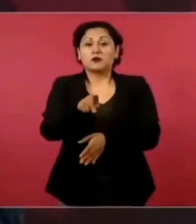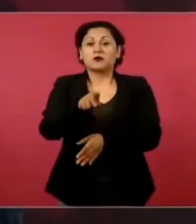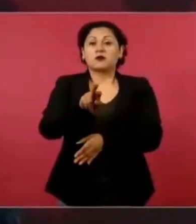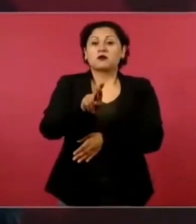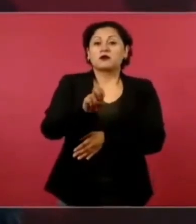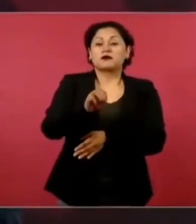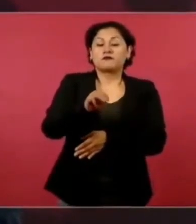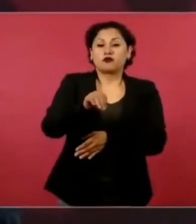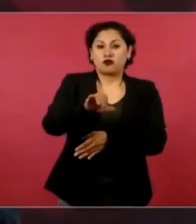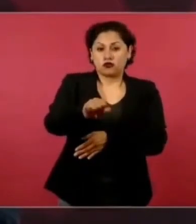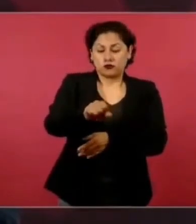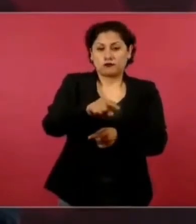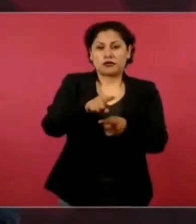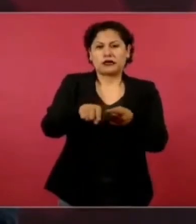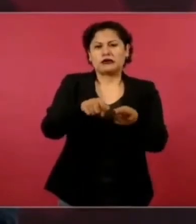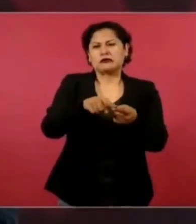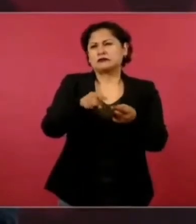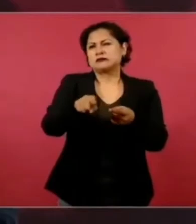Junco y